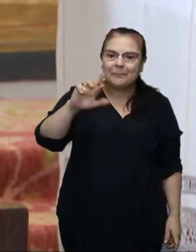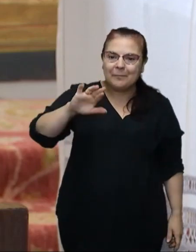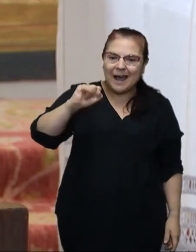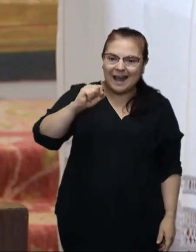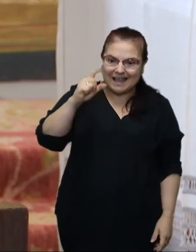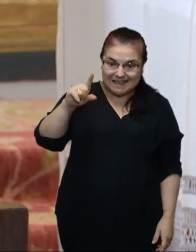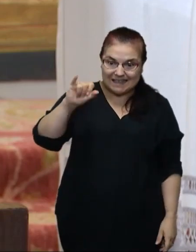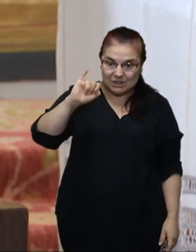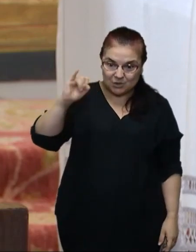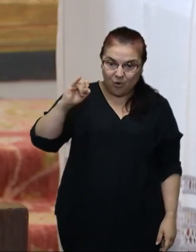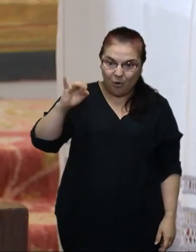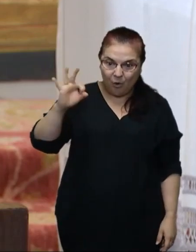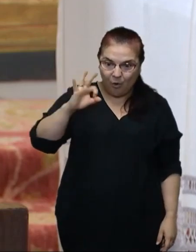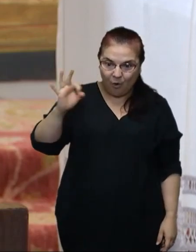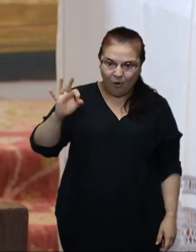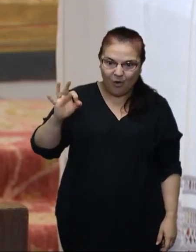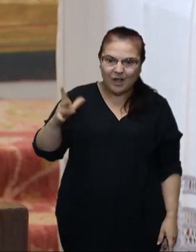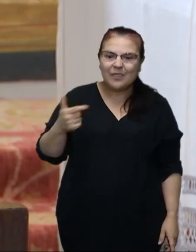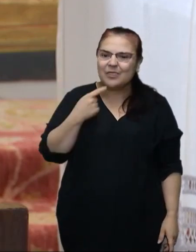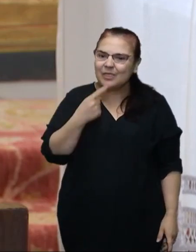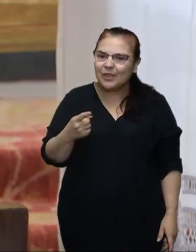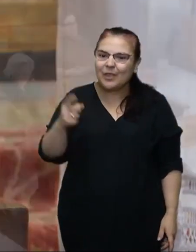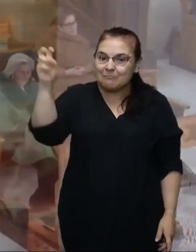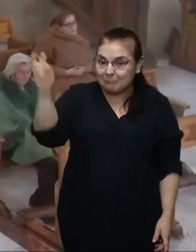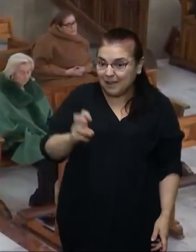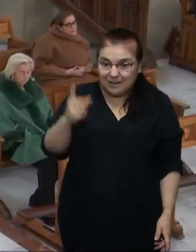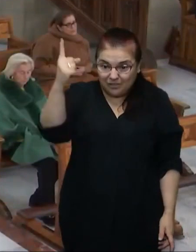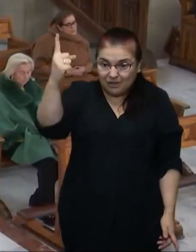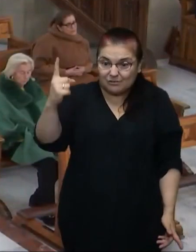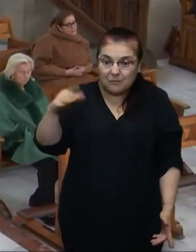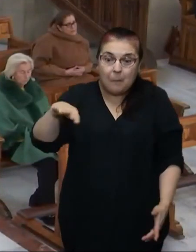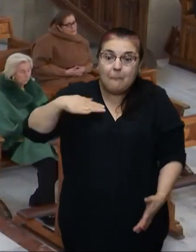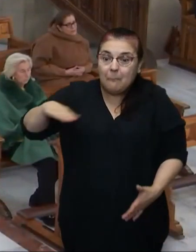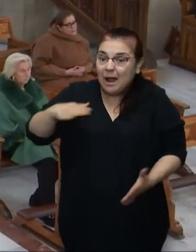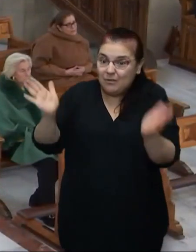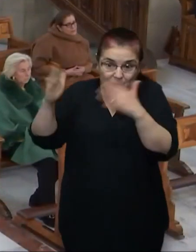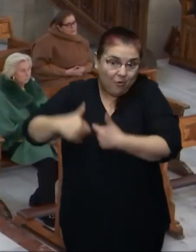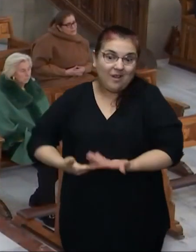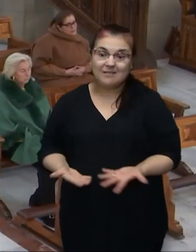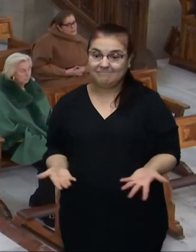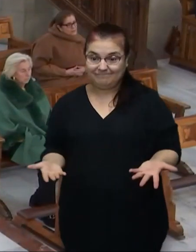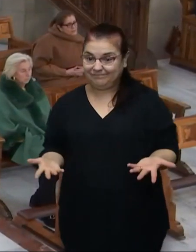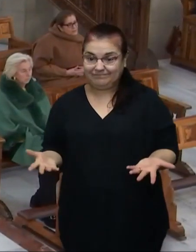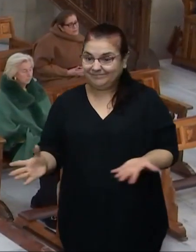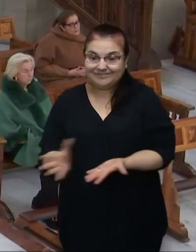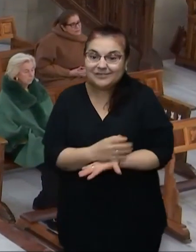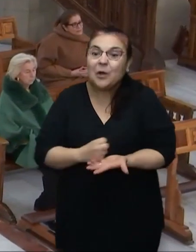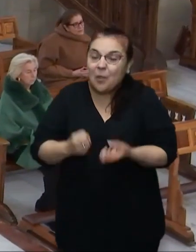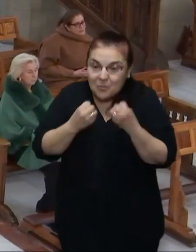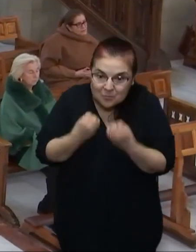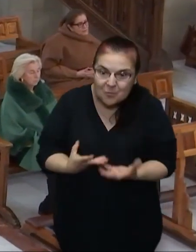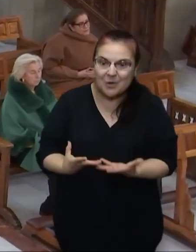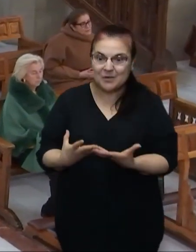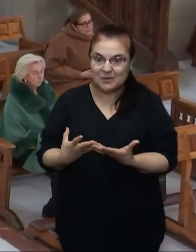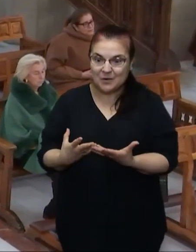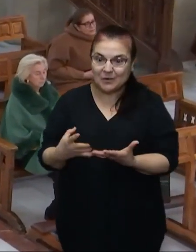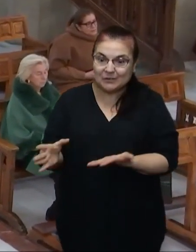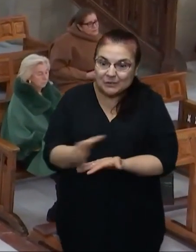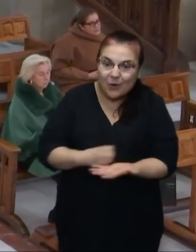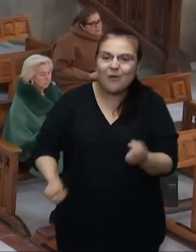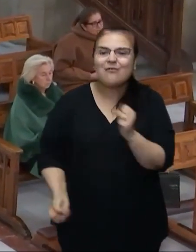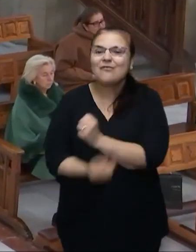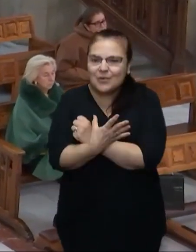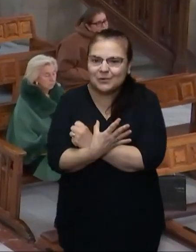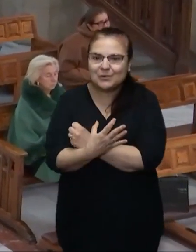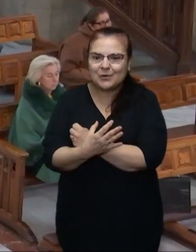Y es que todo lo que viene de Dios no puede tener maldad. Todo tiene que ser bueno y todo tiene que dar sus